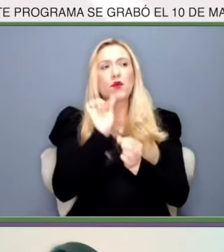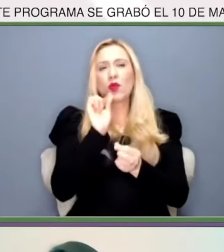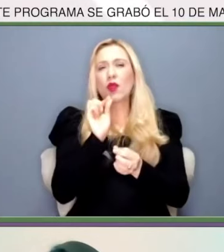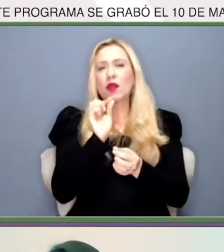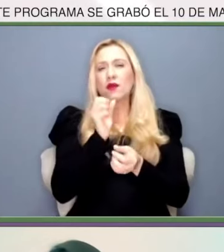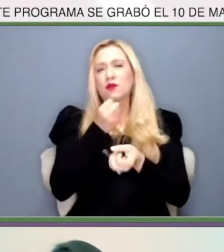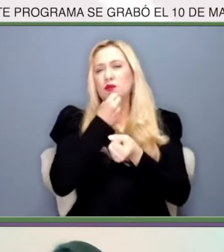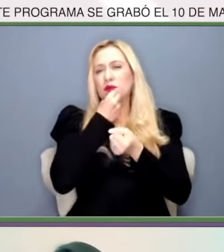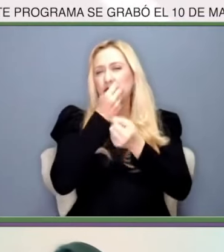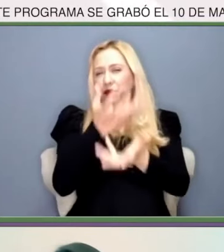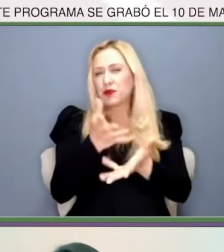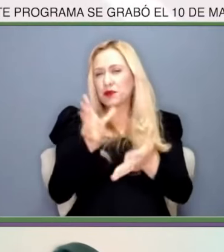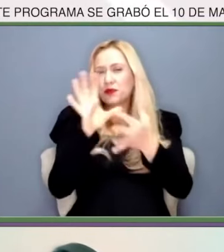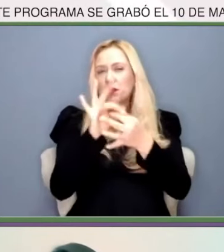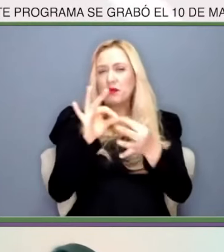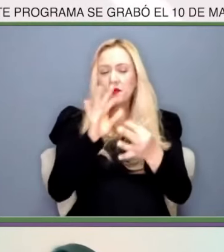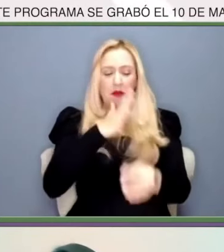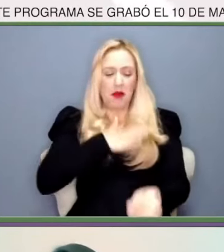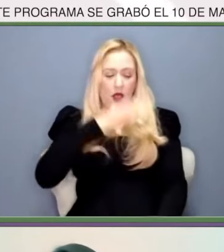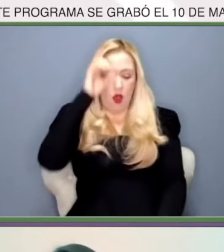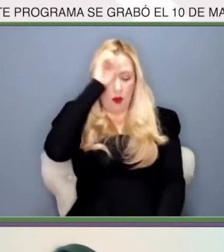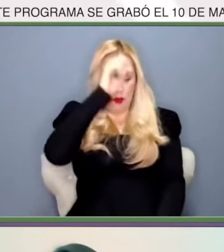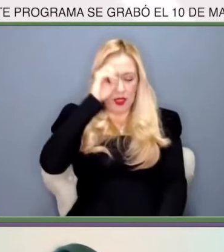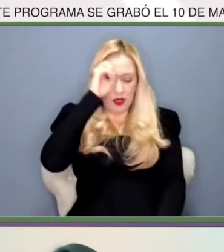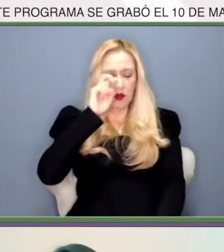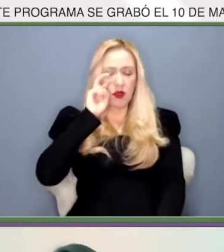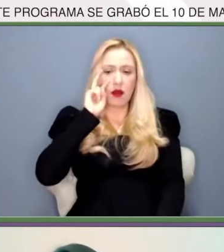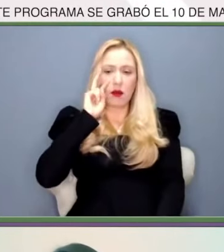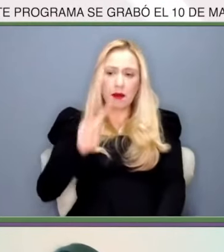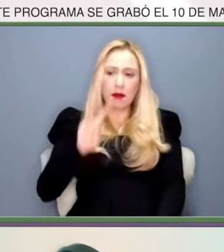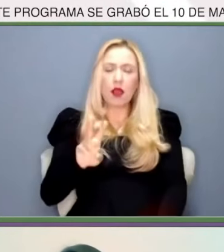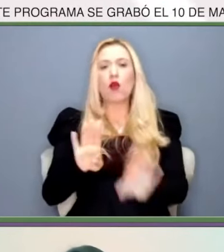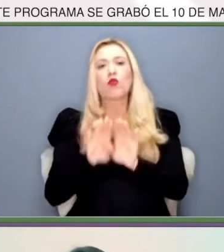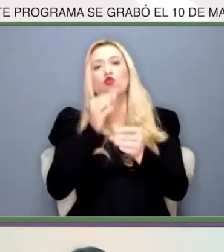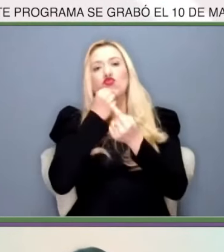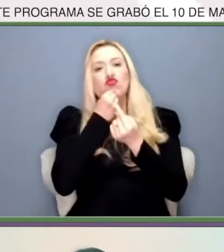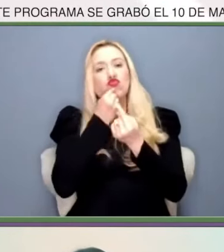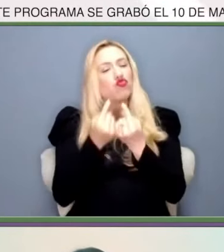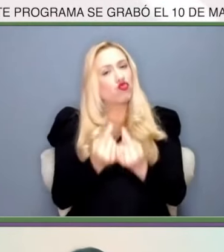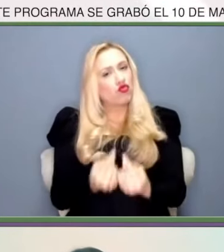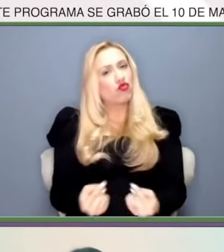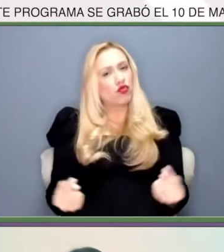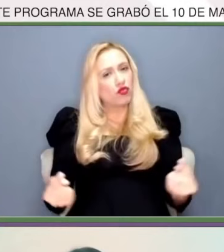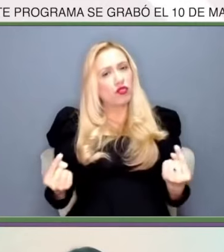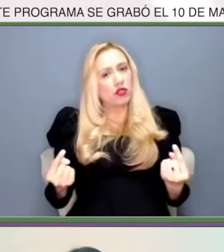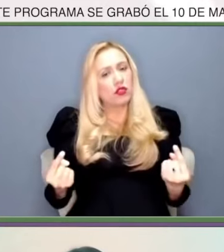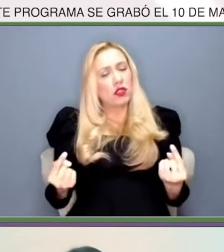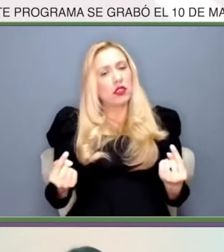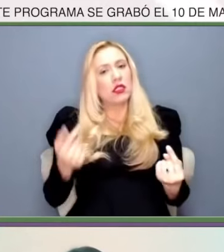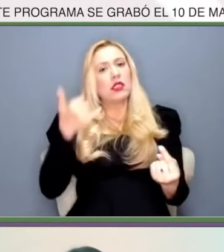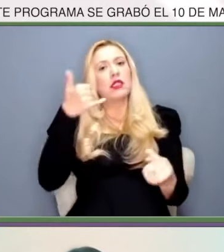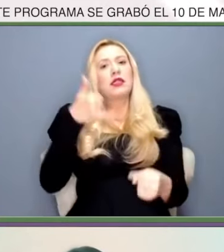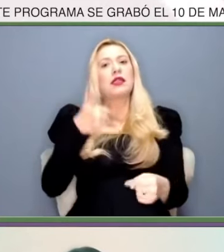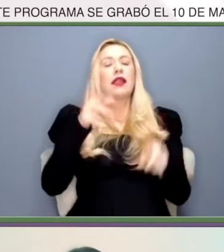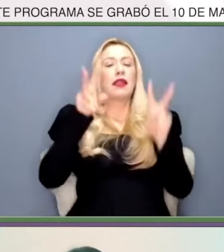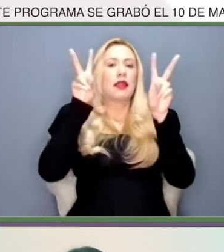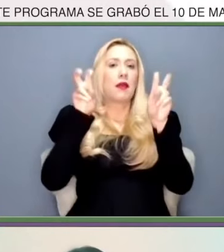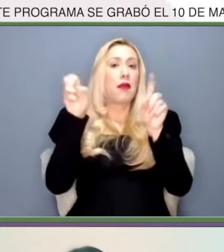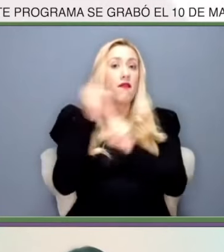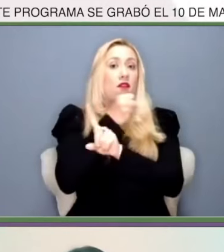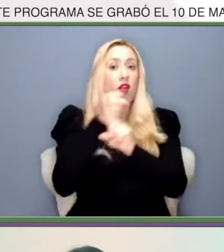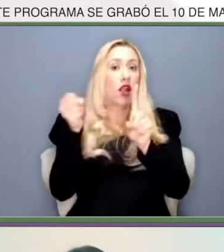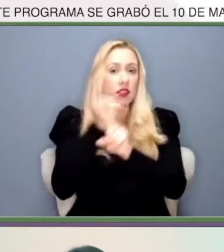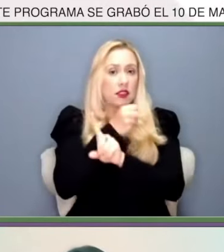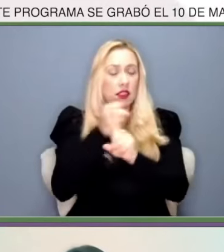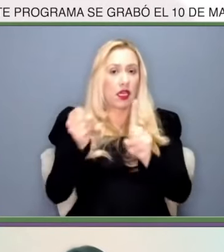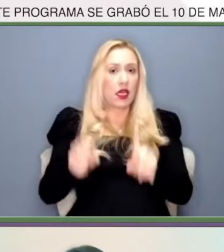par de impresiones respecto al reconocimiento de infancias y respecto al tema de la violencia, que